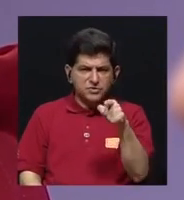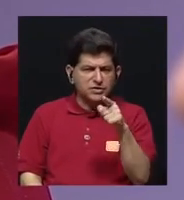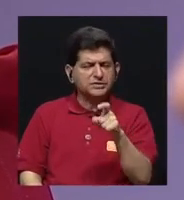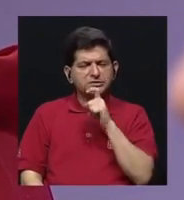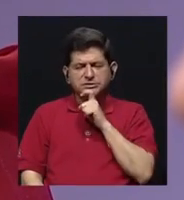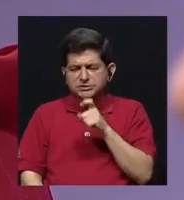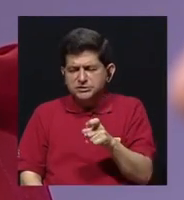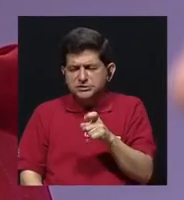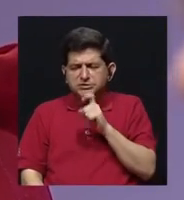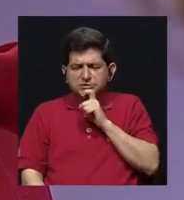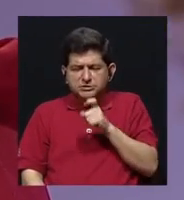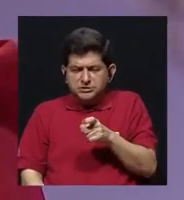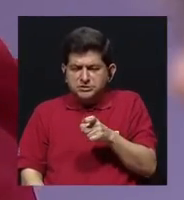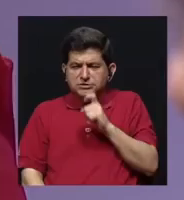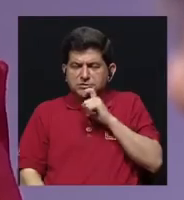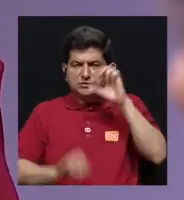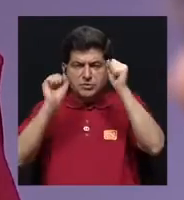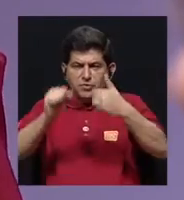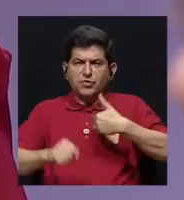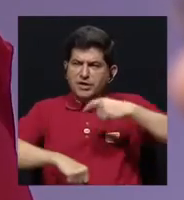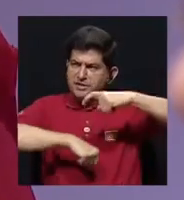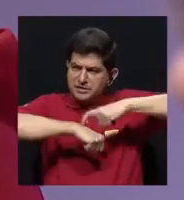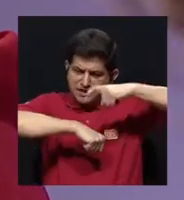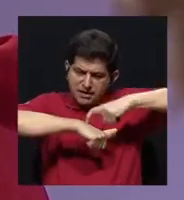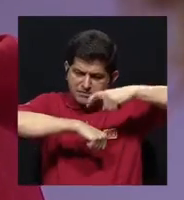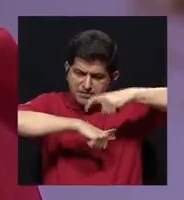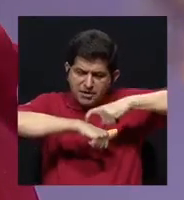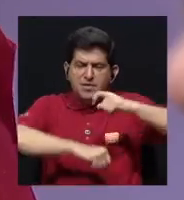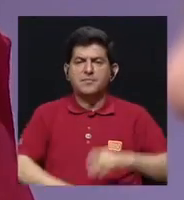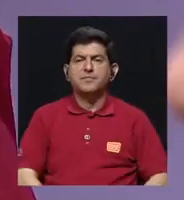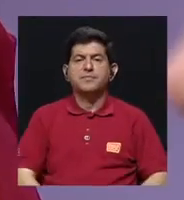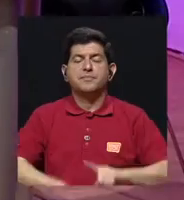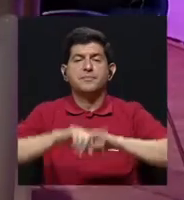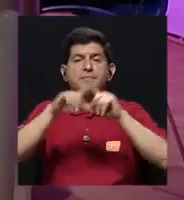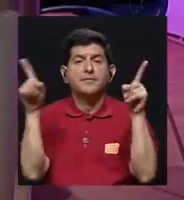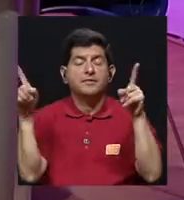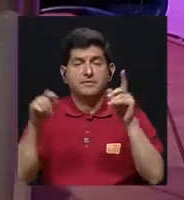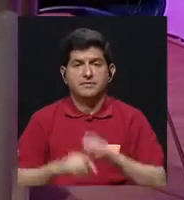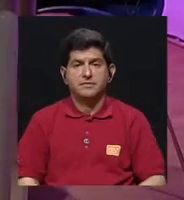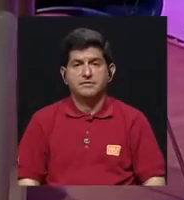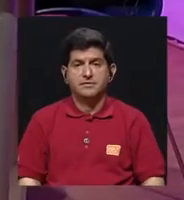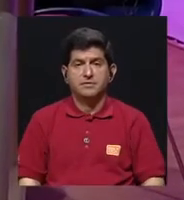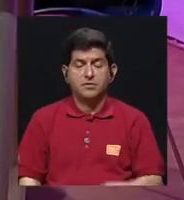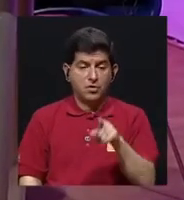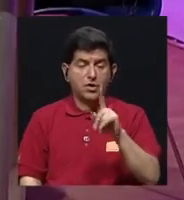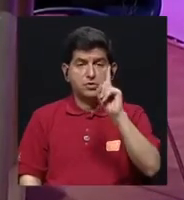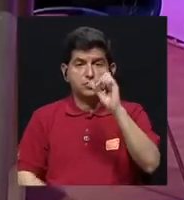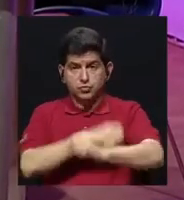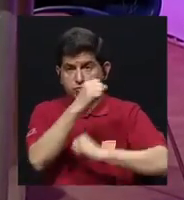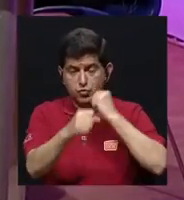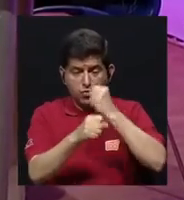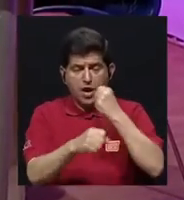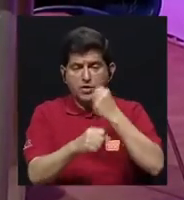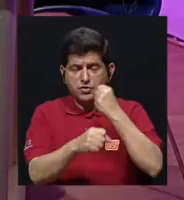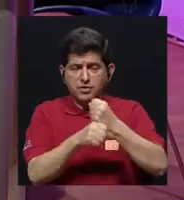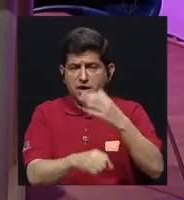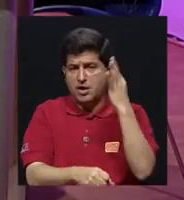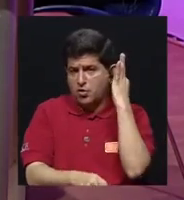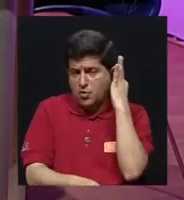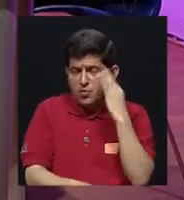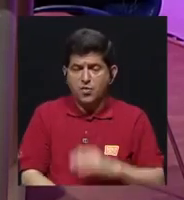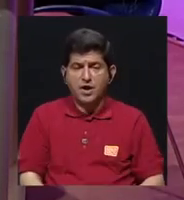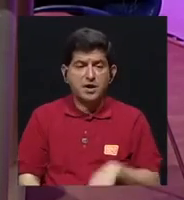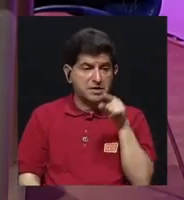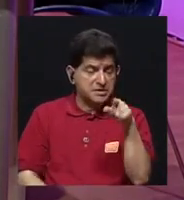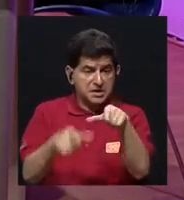les cuesta bastante sacar el tiempo. Sin embargo, fue todo un año que trabajamos con las mujeres de Virrecito